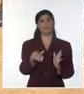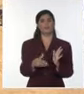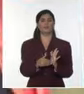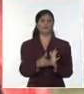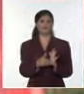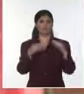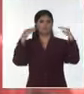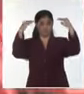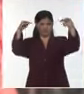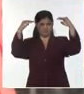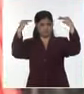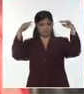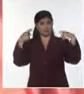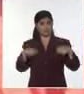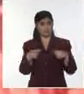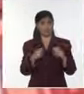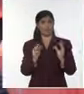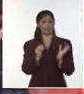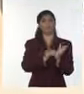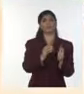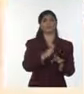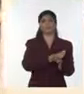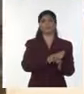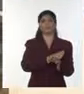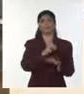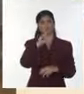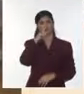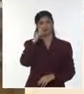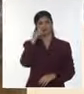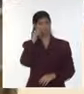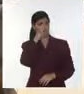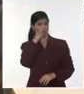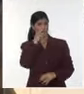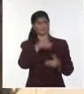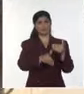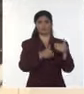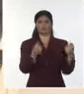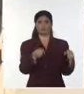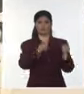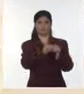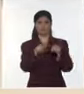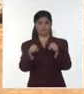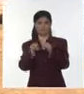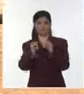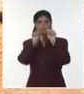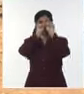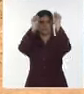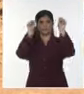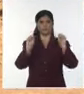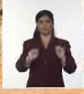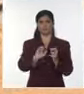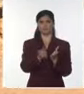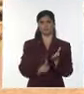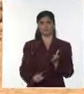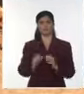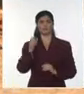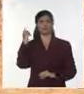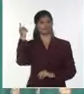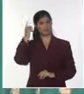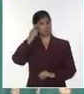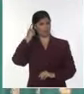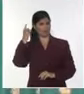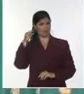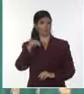finales de noviembre, cuando se espera comience el proceso de sincronización al Sistema Electroenergético Nacional de